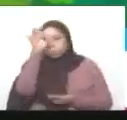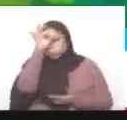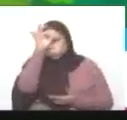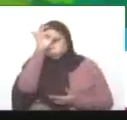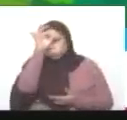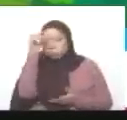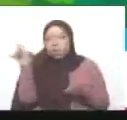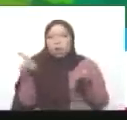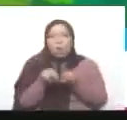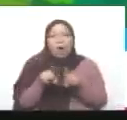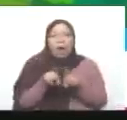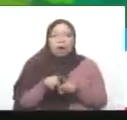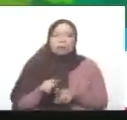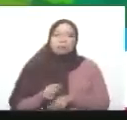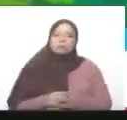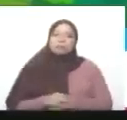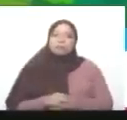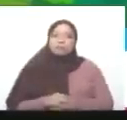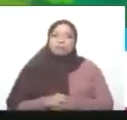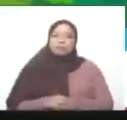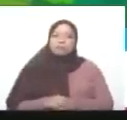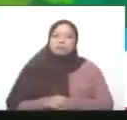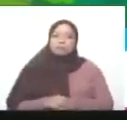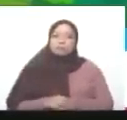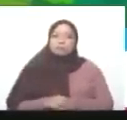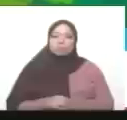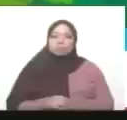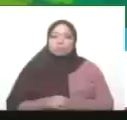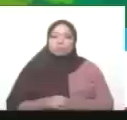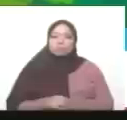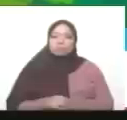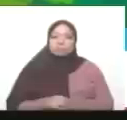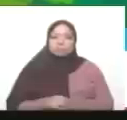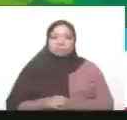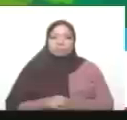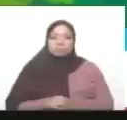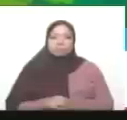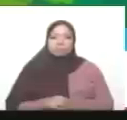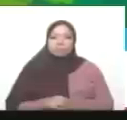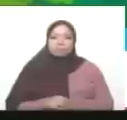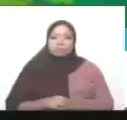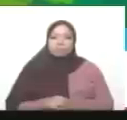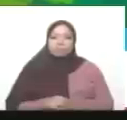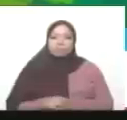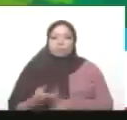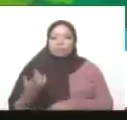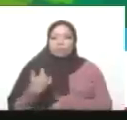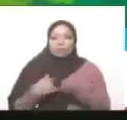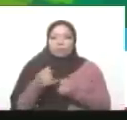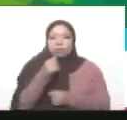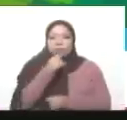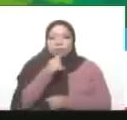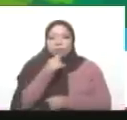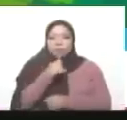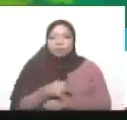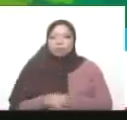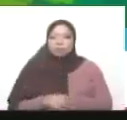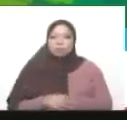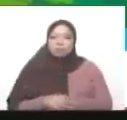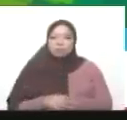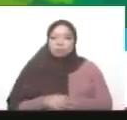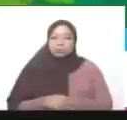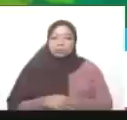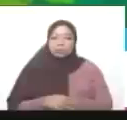Igualmente El cadáver político de Luis almagro la basura de Luis